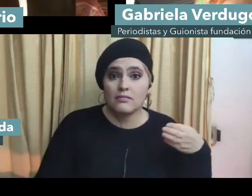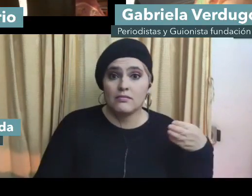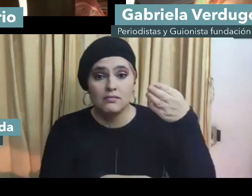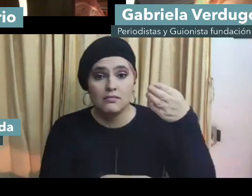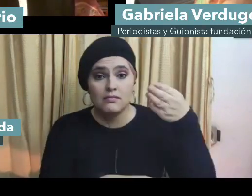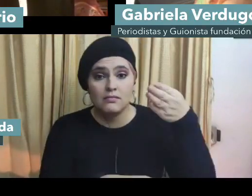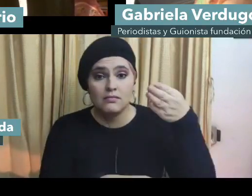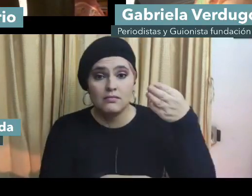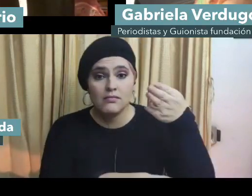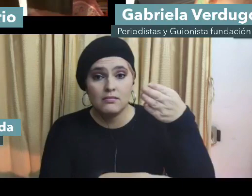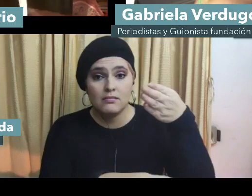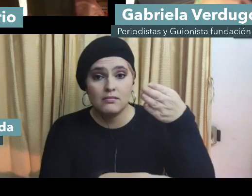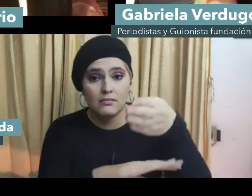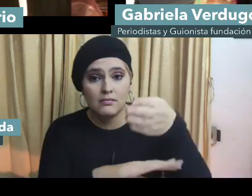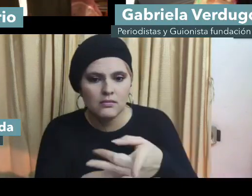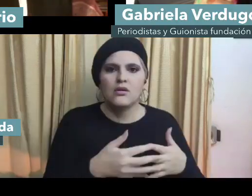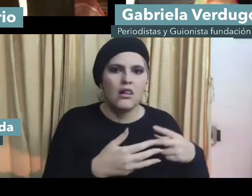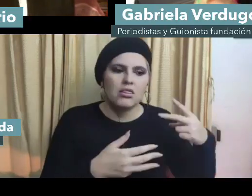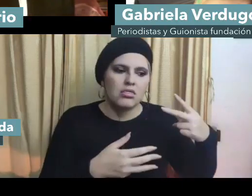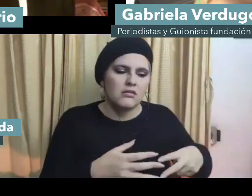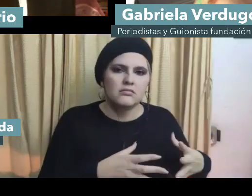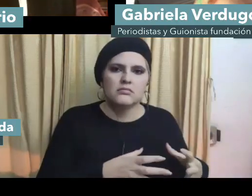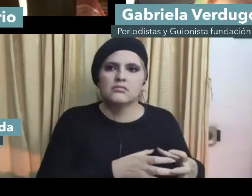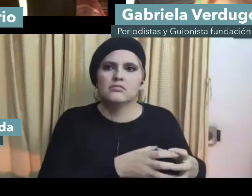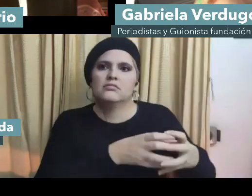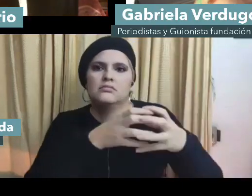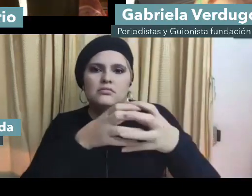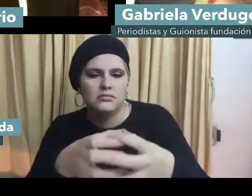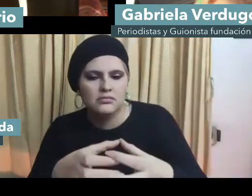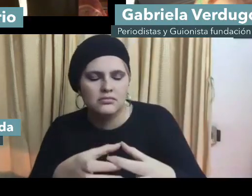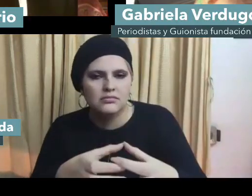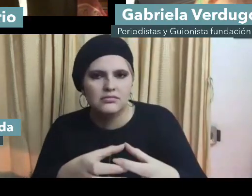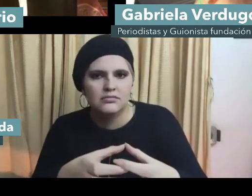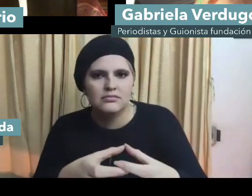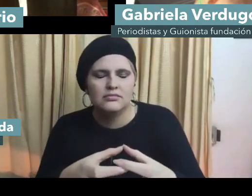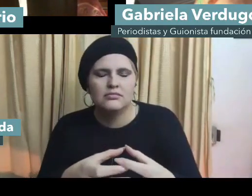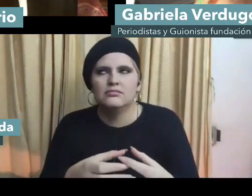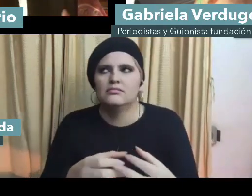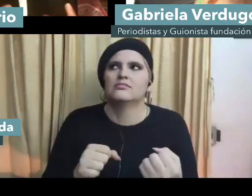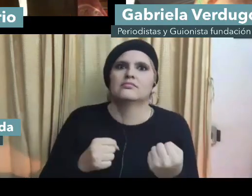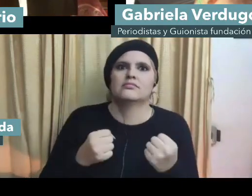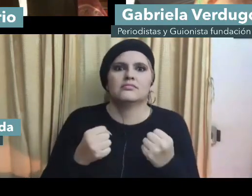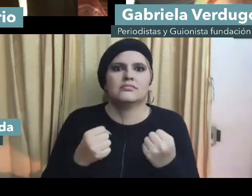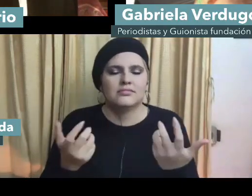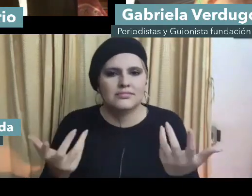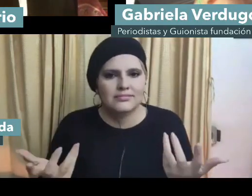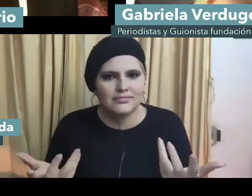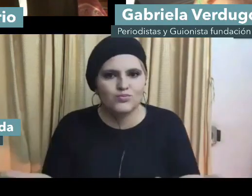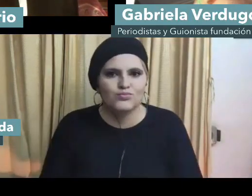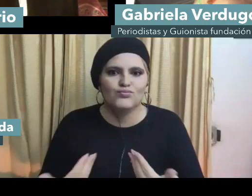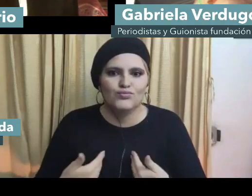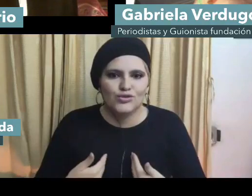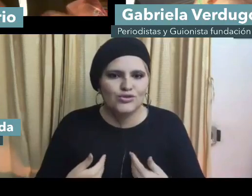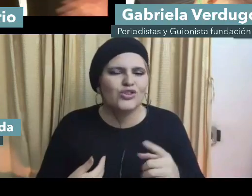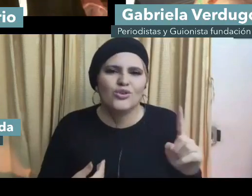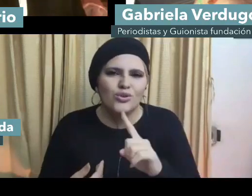ambiente natural, estás patologizando a un niño, a un joven. Entonces, la idea es no patologizar, es llevar la